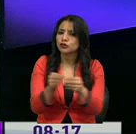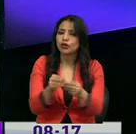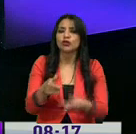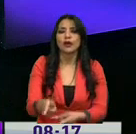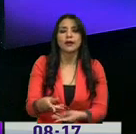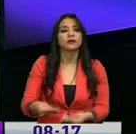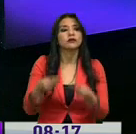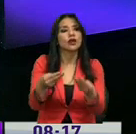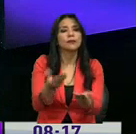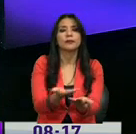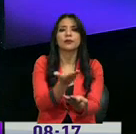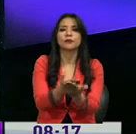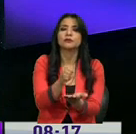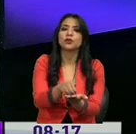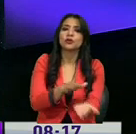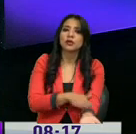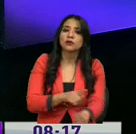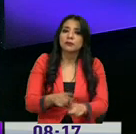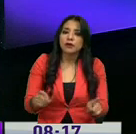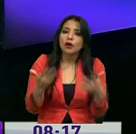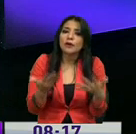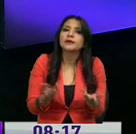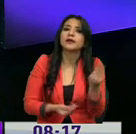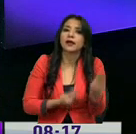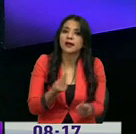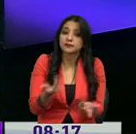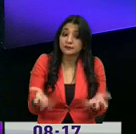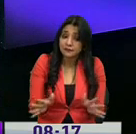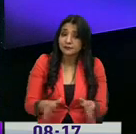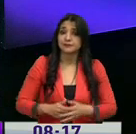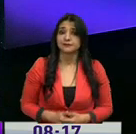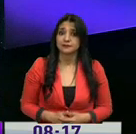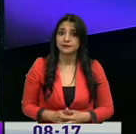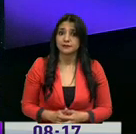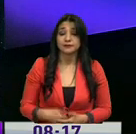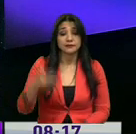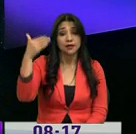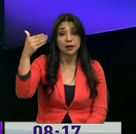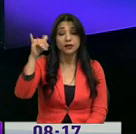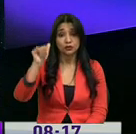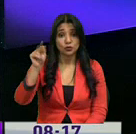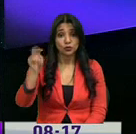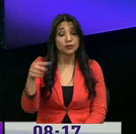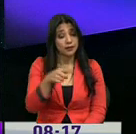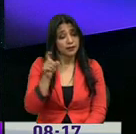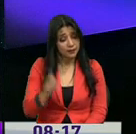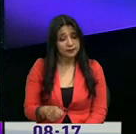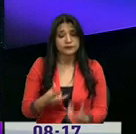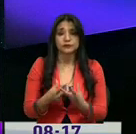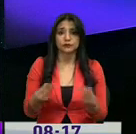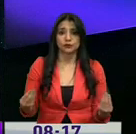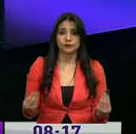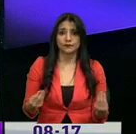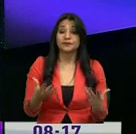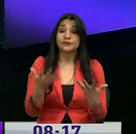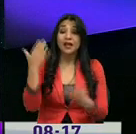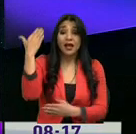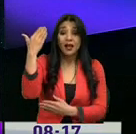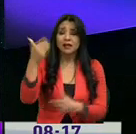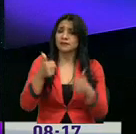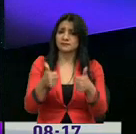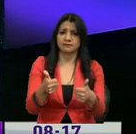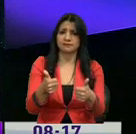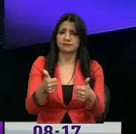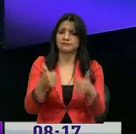ahí presentemos. Y mientras tanto, las obras, nanay obras. Alcalde Yunda, ahí hay que, vean, todo lo que quiere hacer el alcalde Yunda es